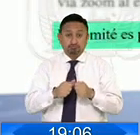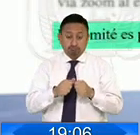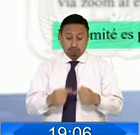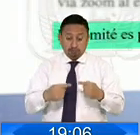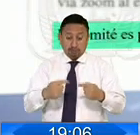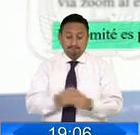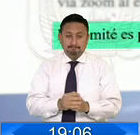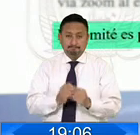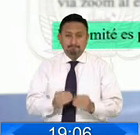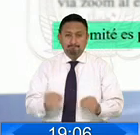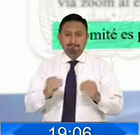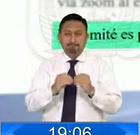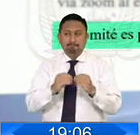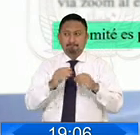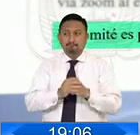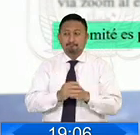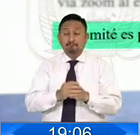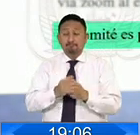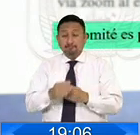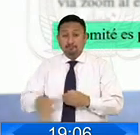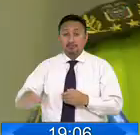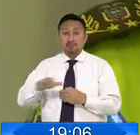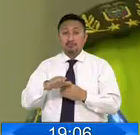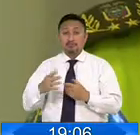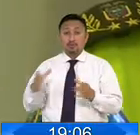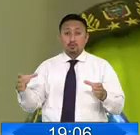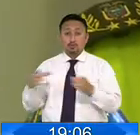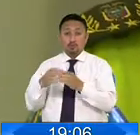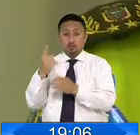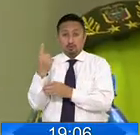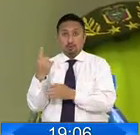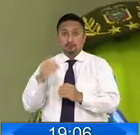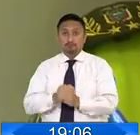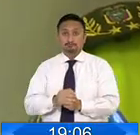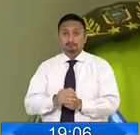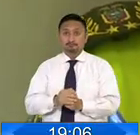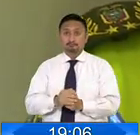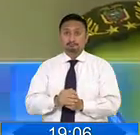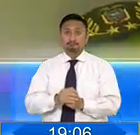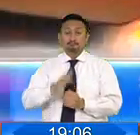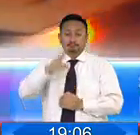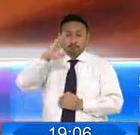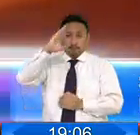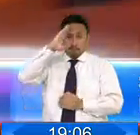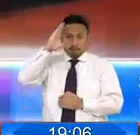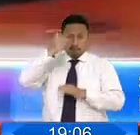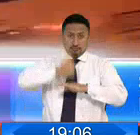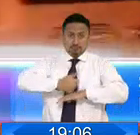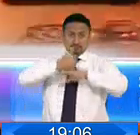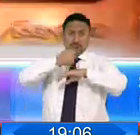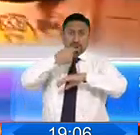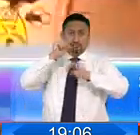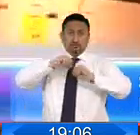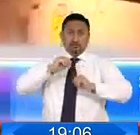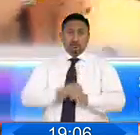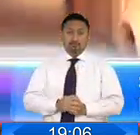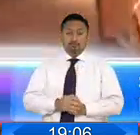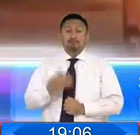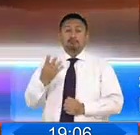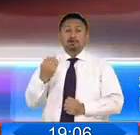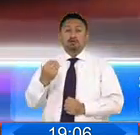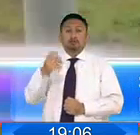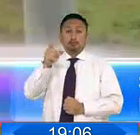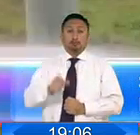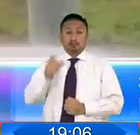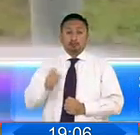y adicionalmente se instaló un puesto de mando integrado. El comandante de la zona 8 de la policía aseguró que se logró la recaptura de los